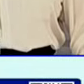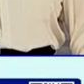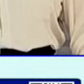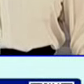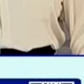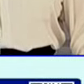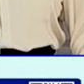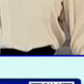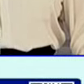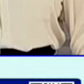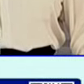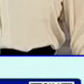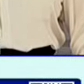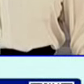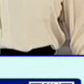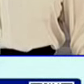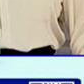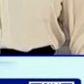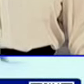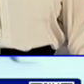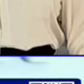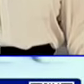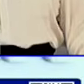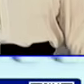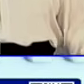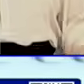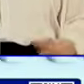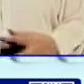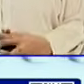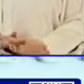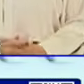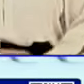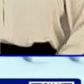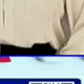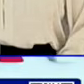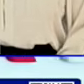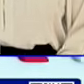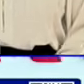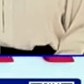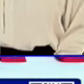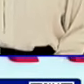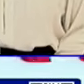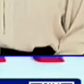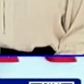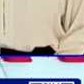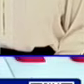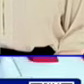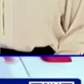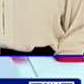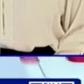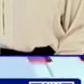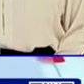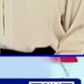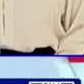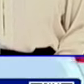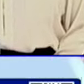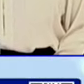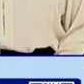cuando nosotros nos preguntamos, ¿usted sabe quién ingresa a su casa? Pues de esto estaremos hablando en